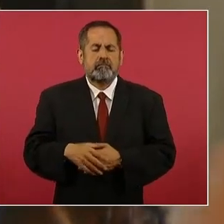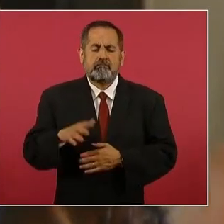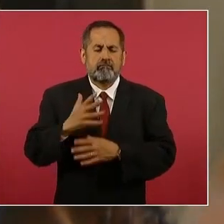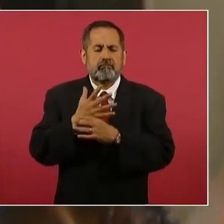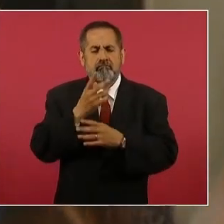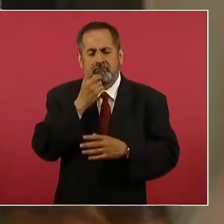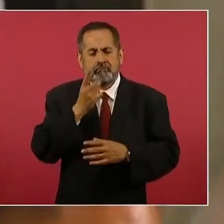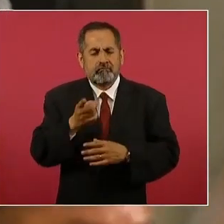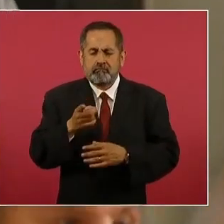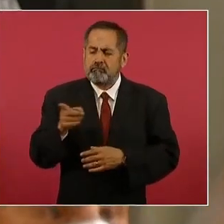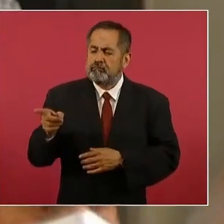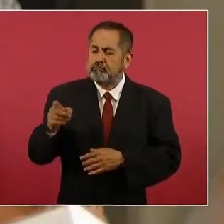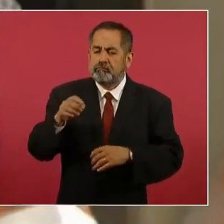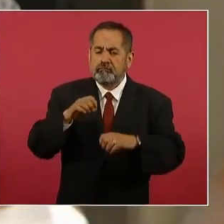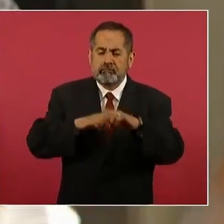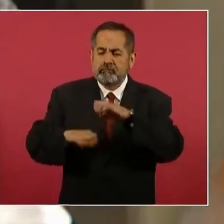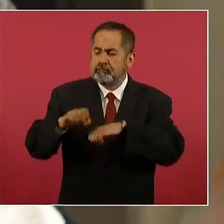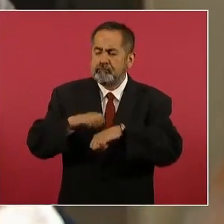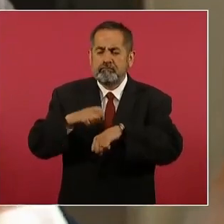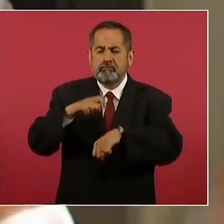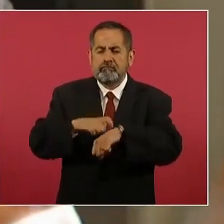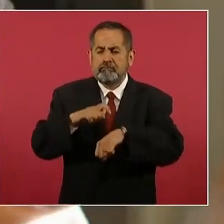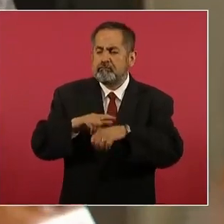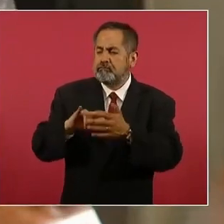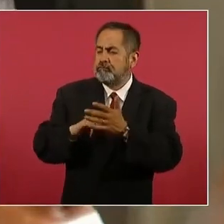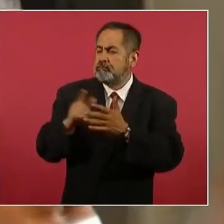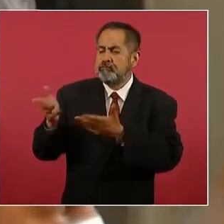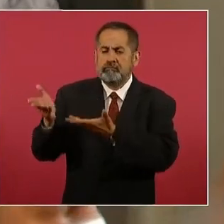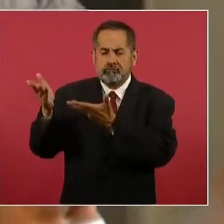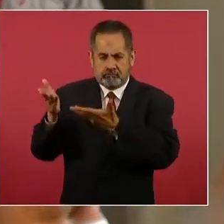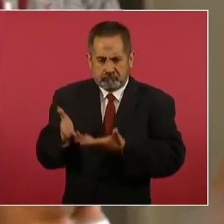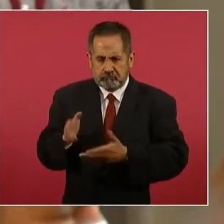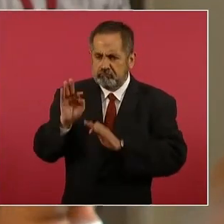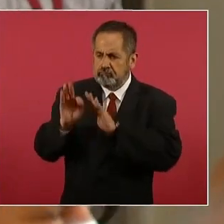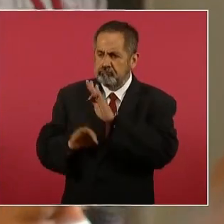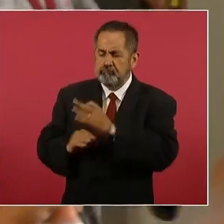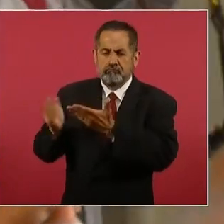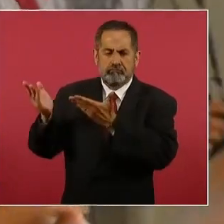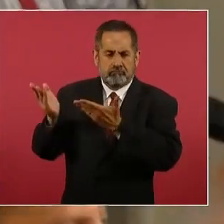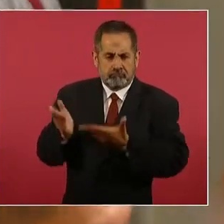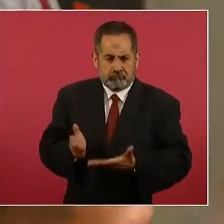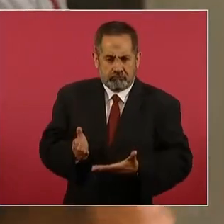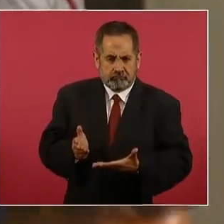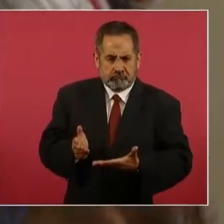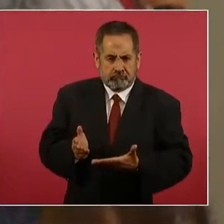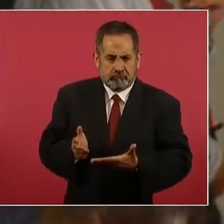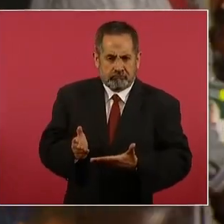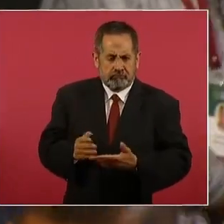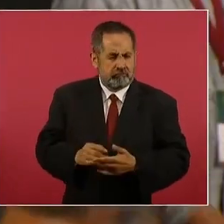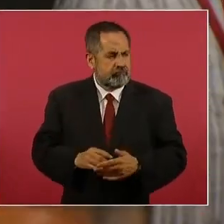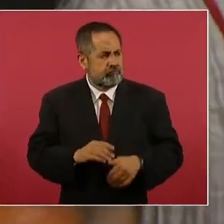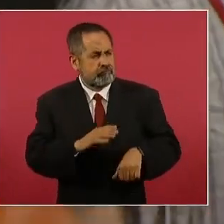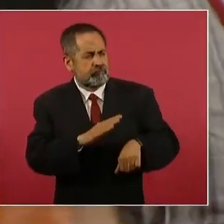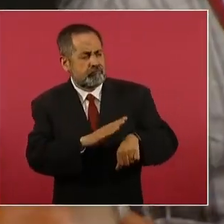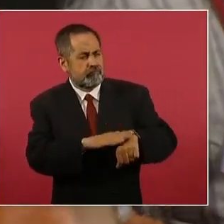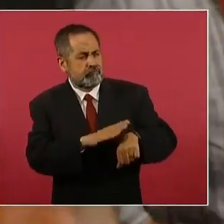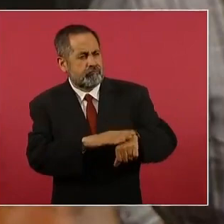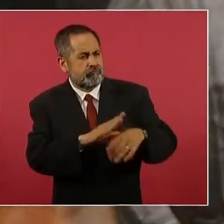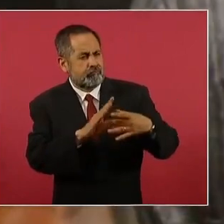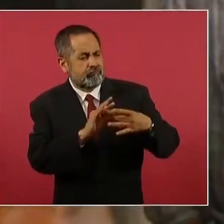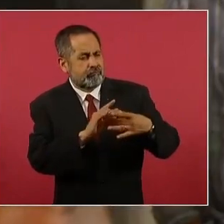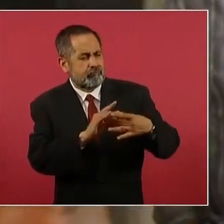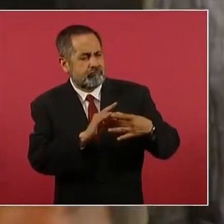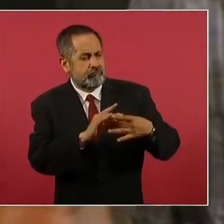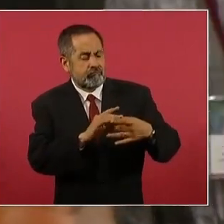nomás que la embajada me da la hora exacta para recibirte ahí como se debe. Sí, pero mañana te daré la hora exacta.